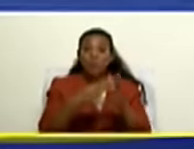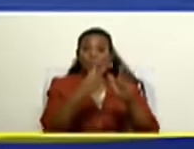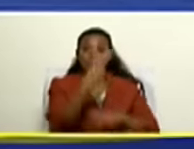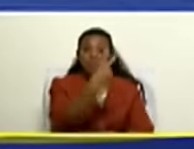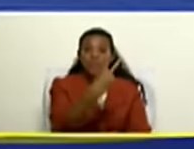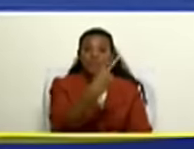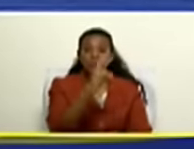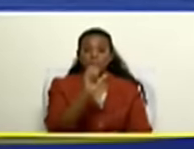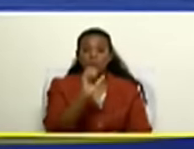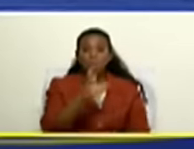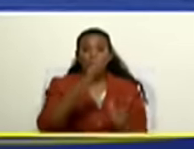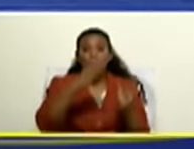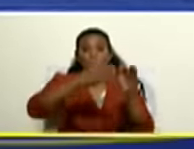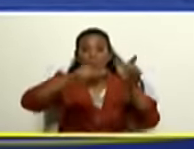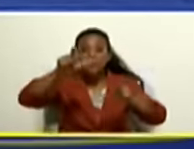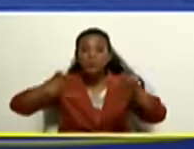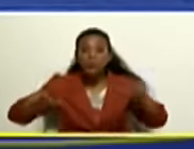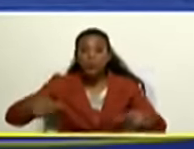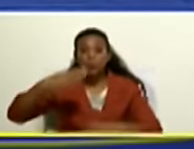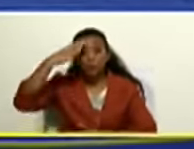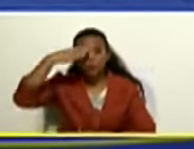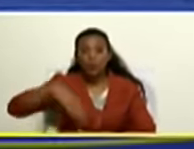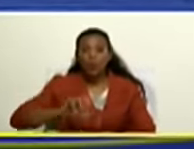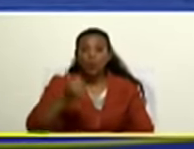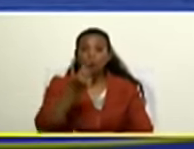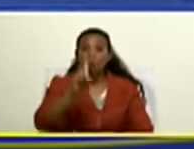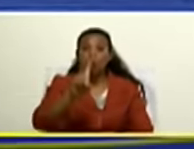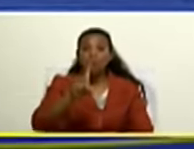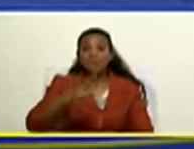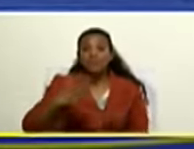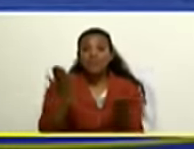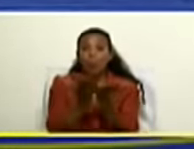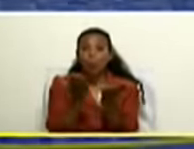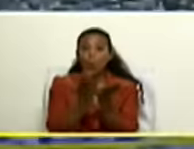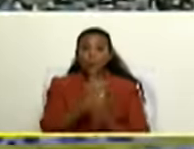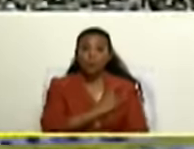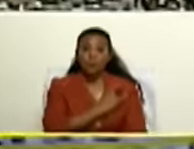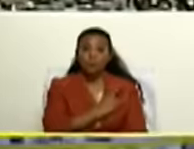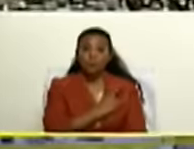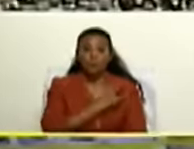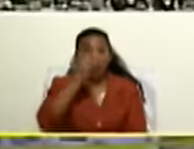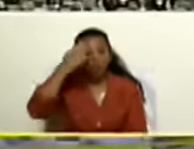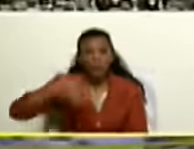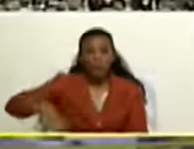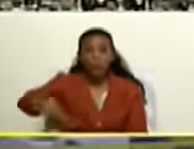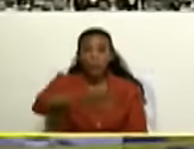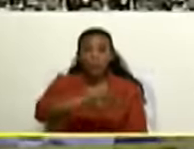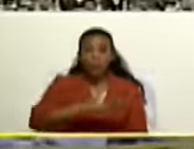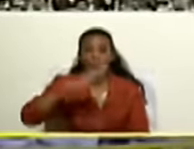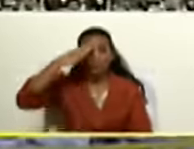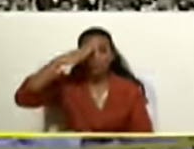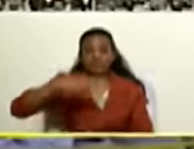4.200 cadetes de las 12 academias militares de nuestra amada